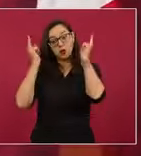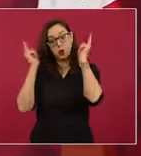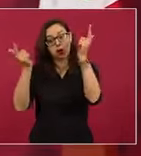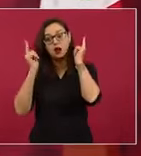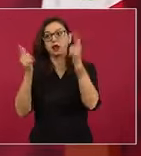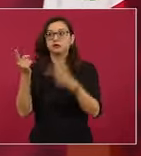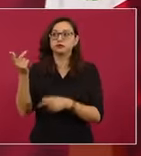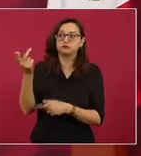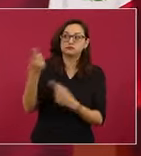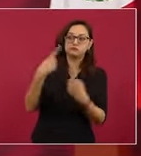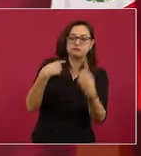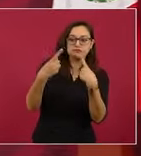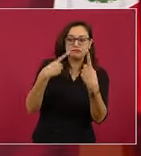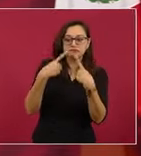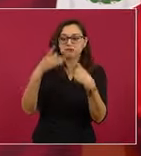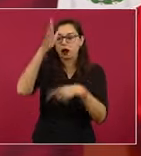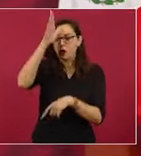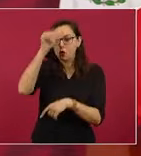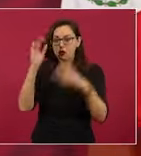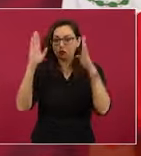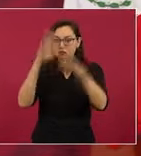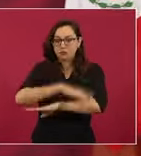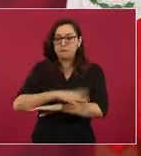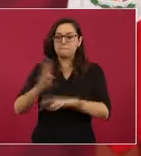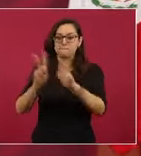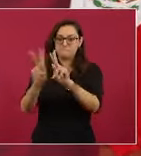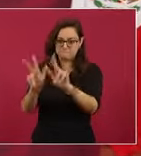pero no